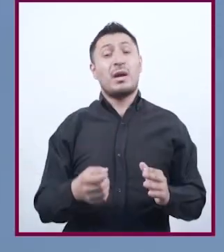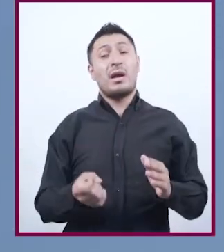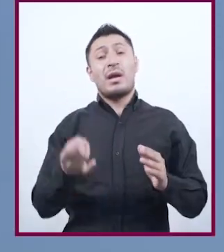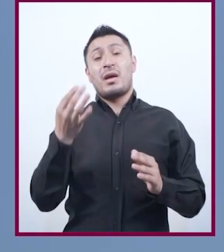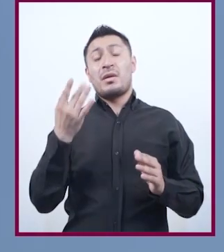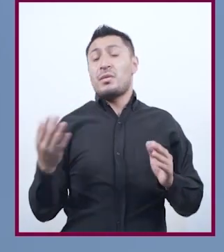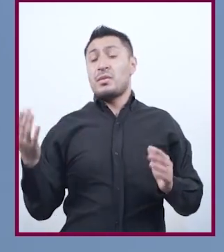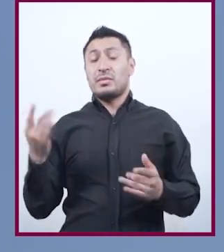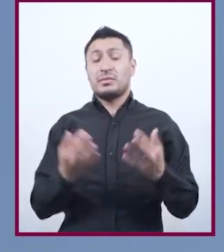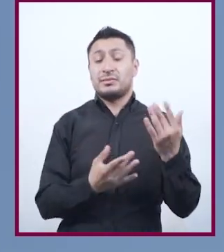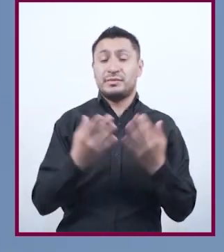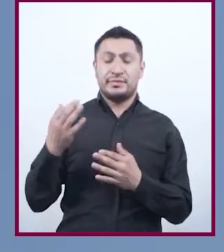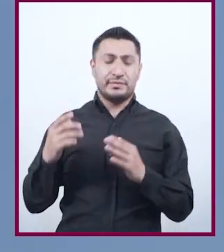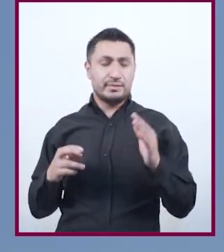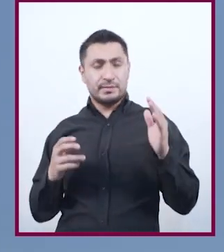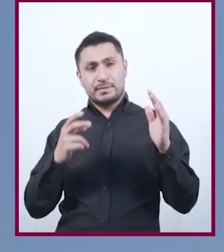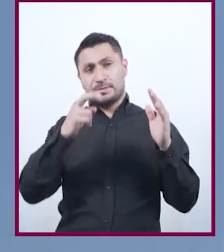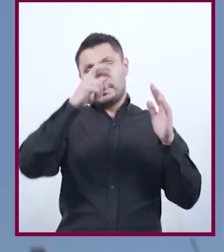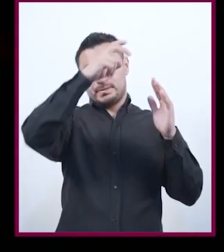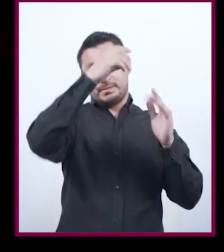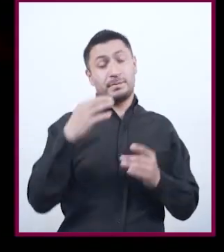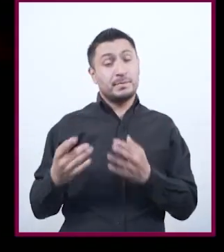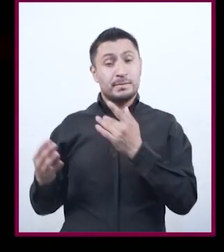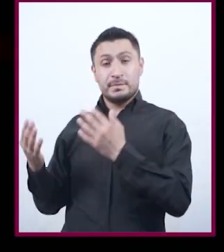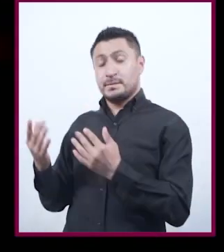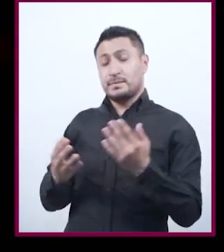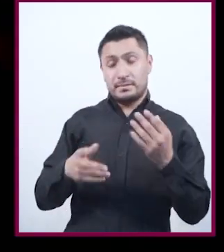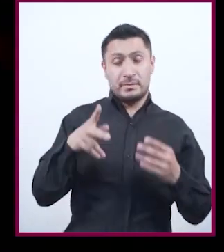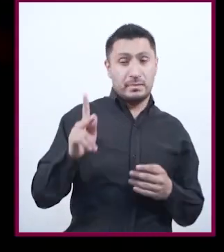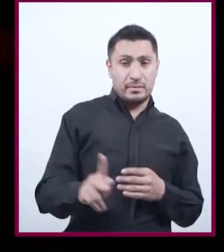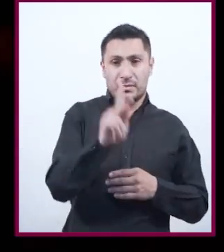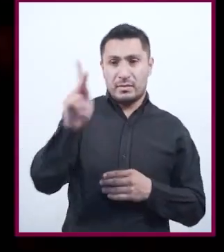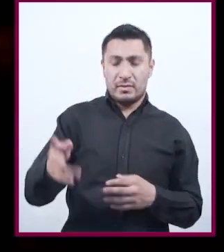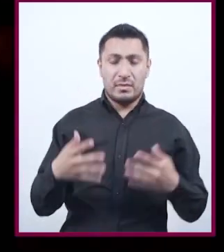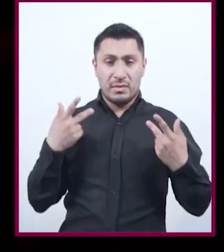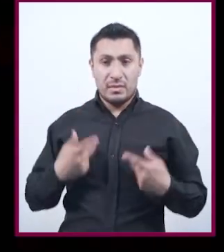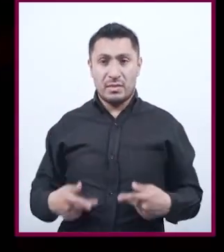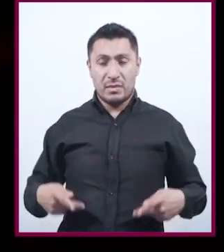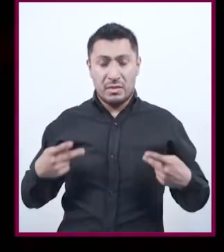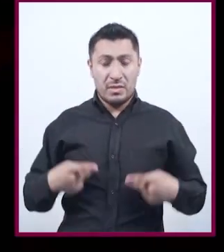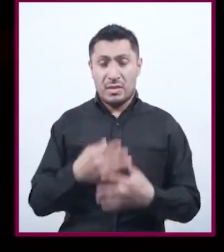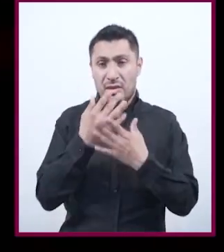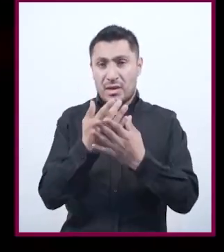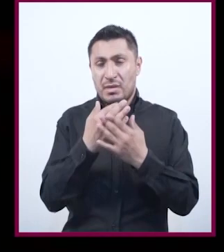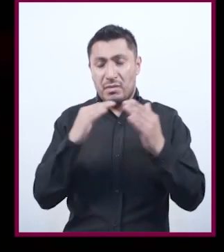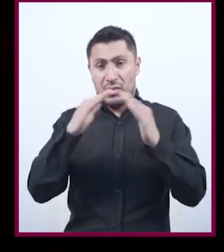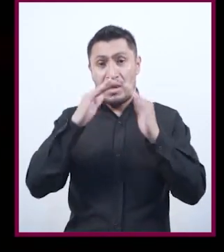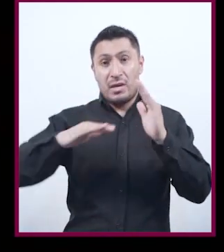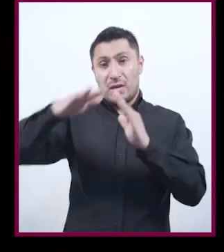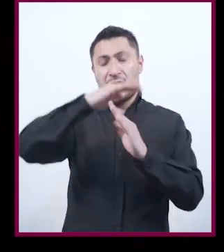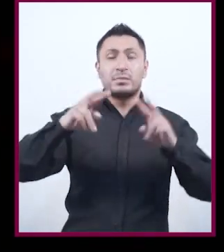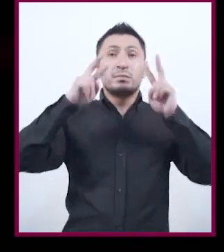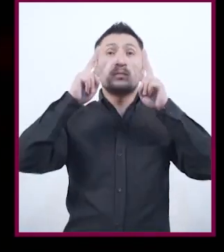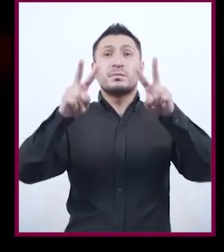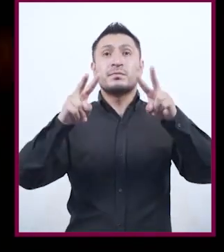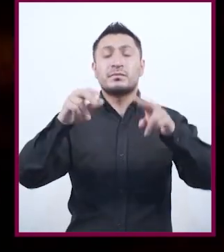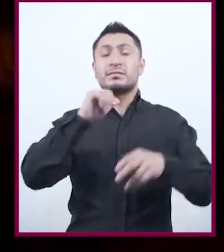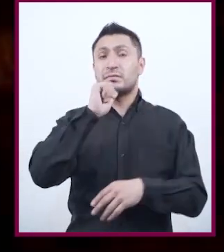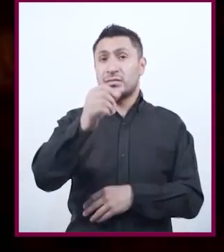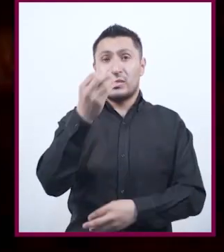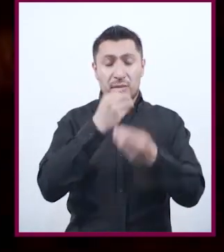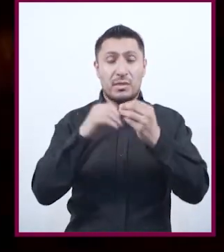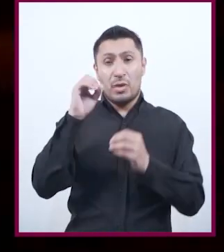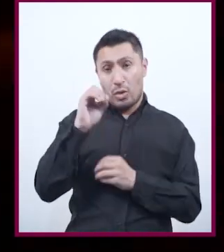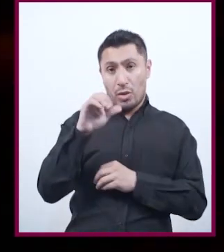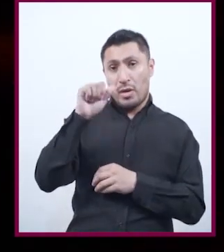iban encendiendo fogatas. Mientras tanto, el pueblo esperaba en sus azoteas, expectante y en ayunas, o a veces